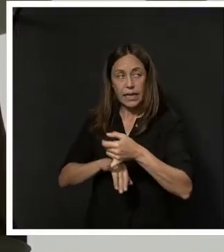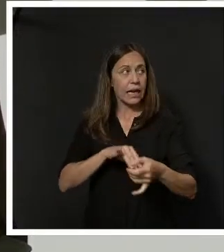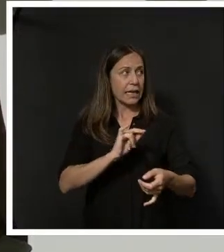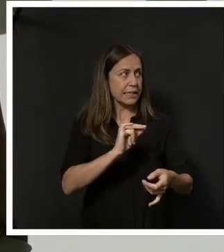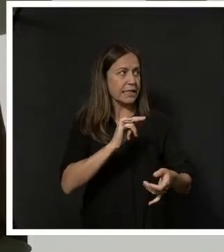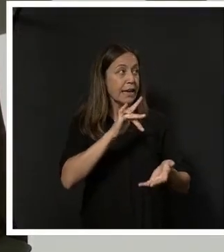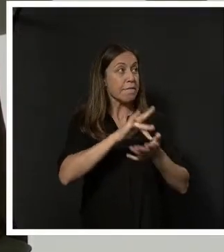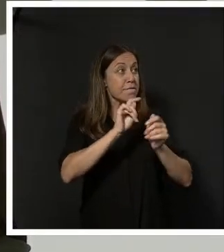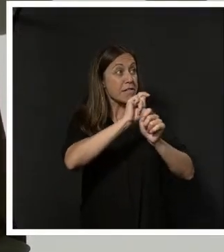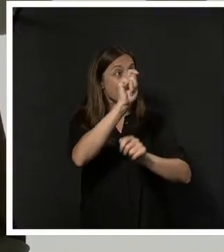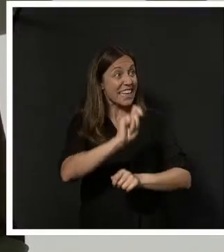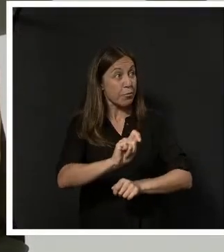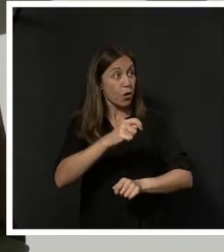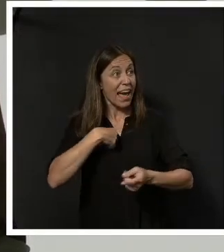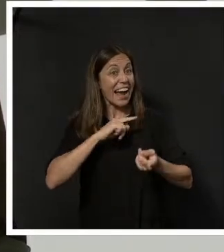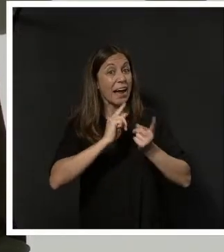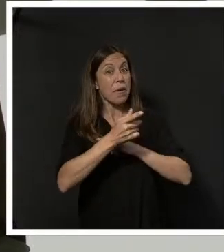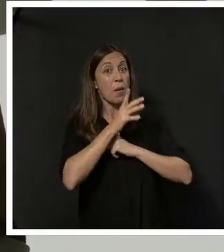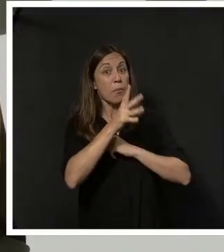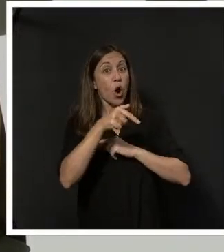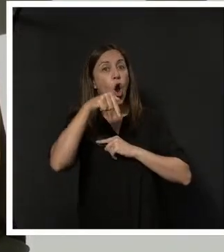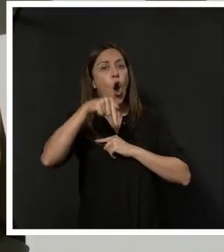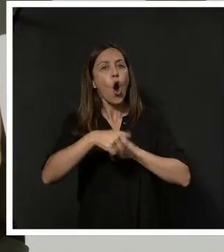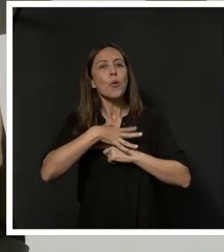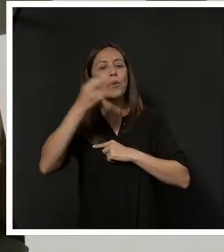por estar aquí contigo